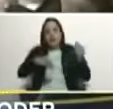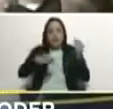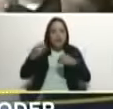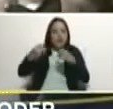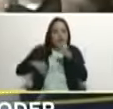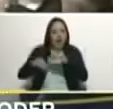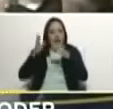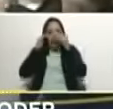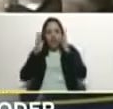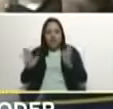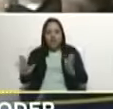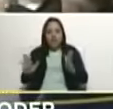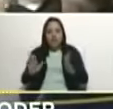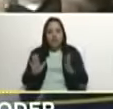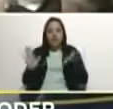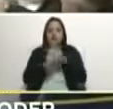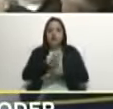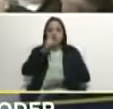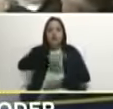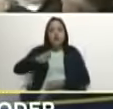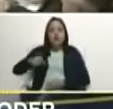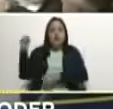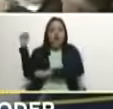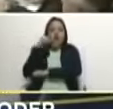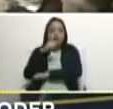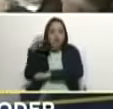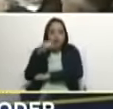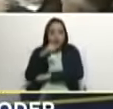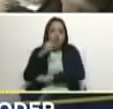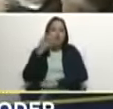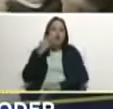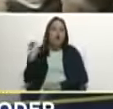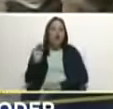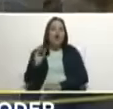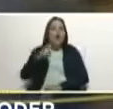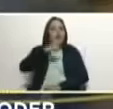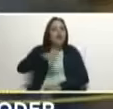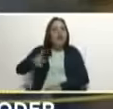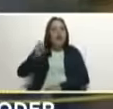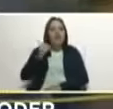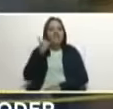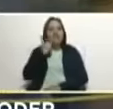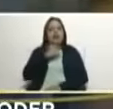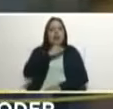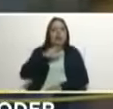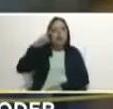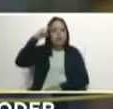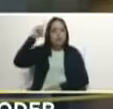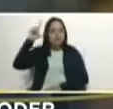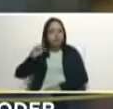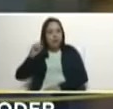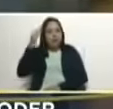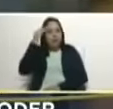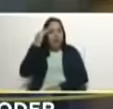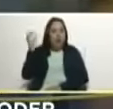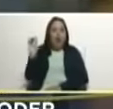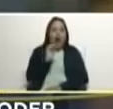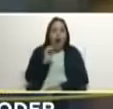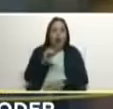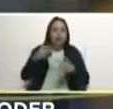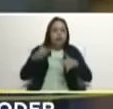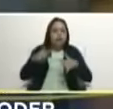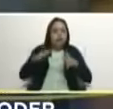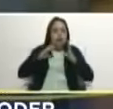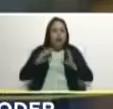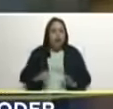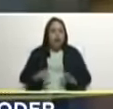espectro de atención de esos casos. El caso de los pacientes con Parkinson o los pacientes con enfermedades Alzheimer u otros tipos de demencia